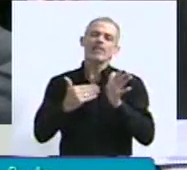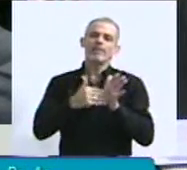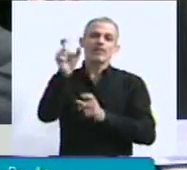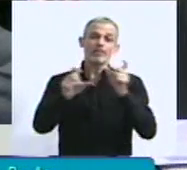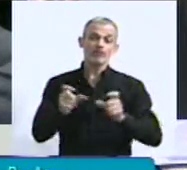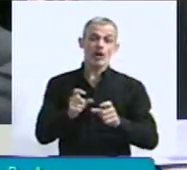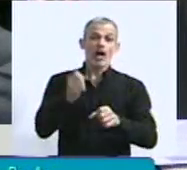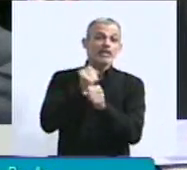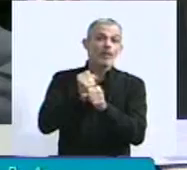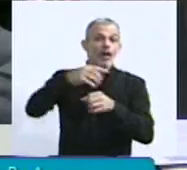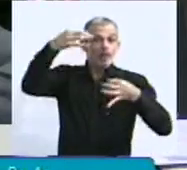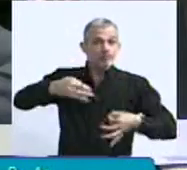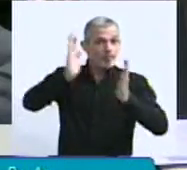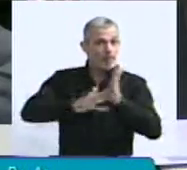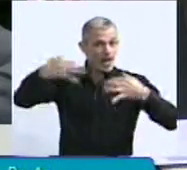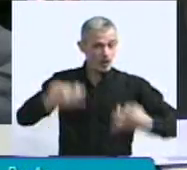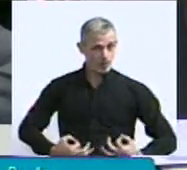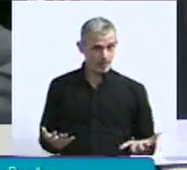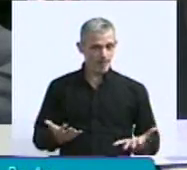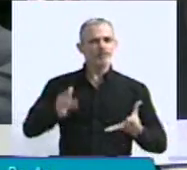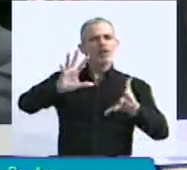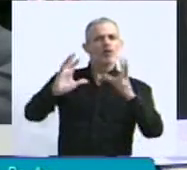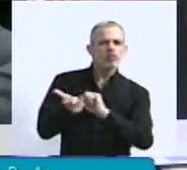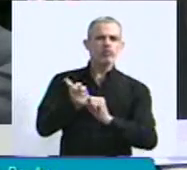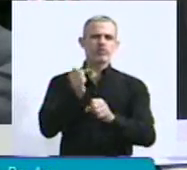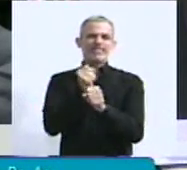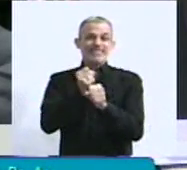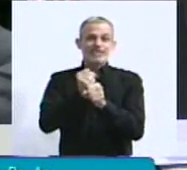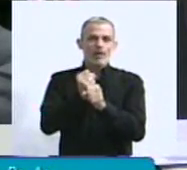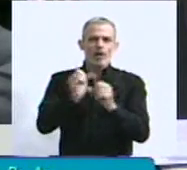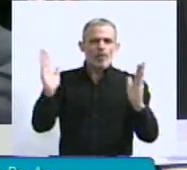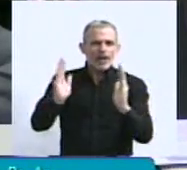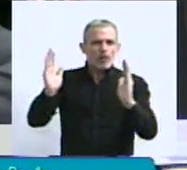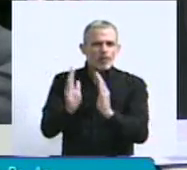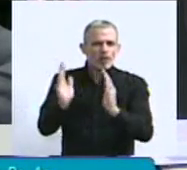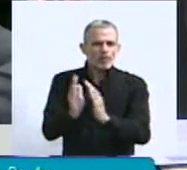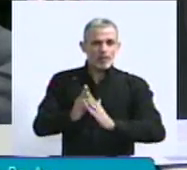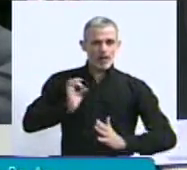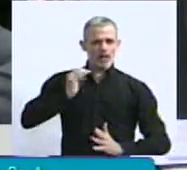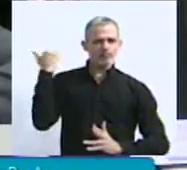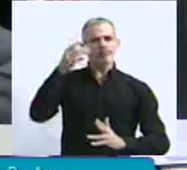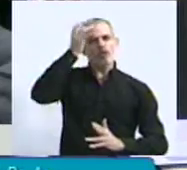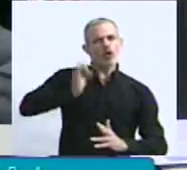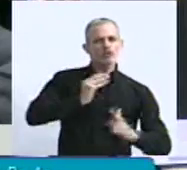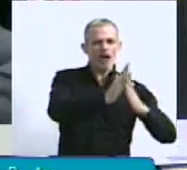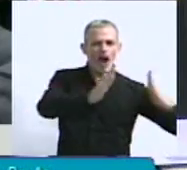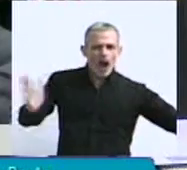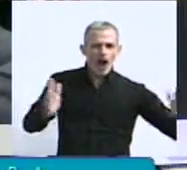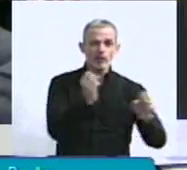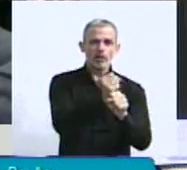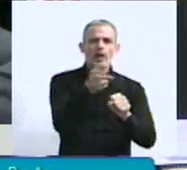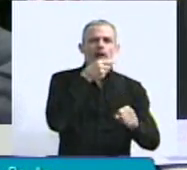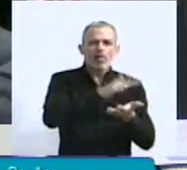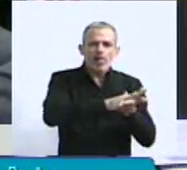empleado formal. La destrucción del mercado formal de trabajo operada en ese ciclo de 12 años de